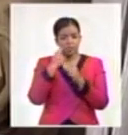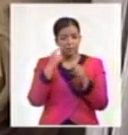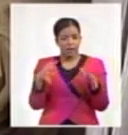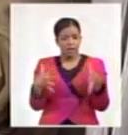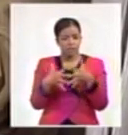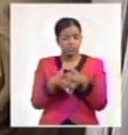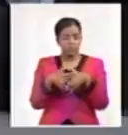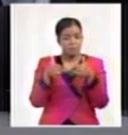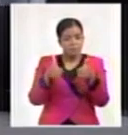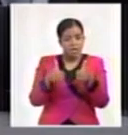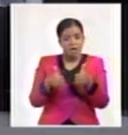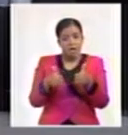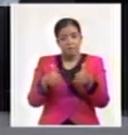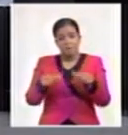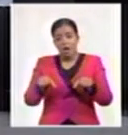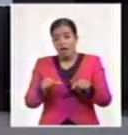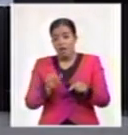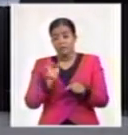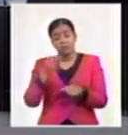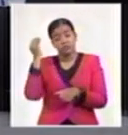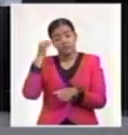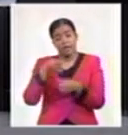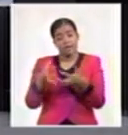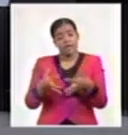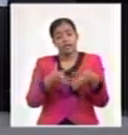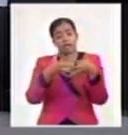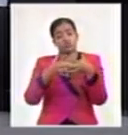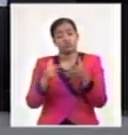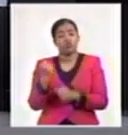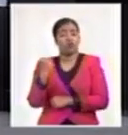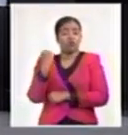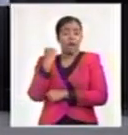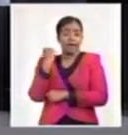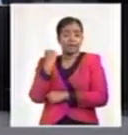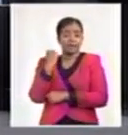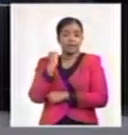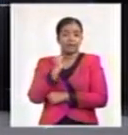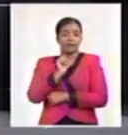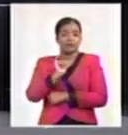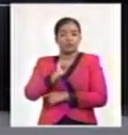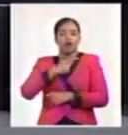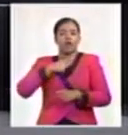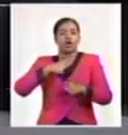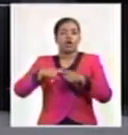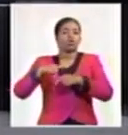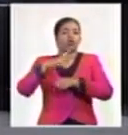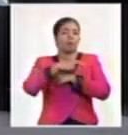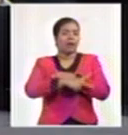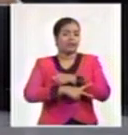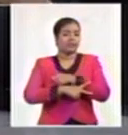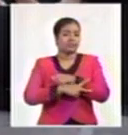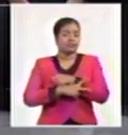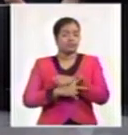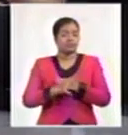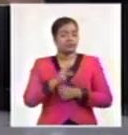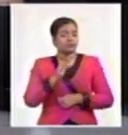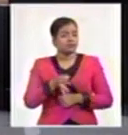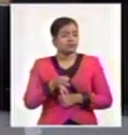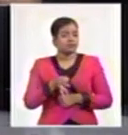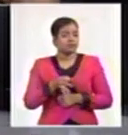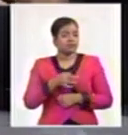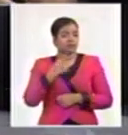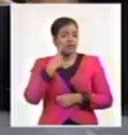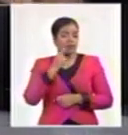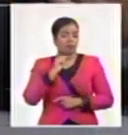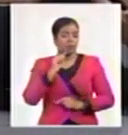Unidos, el hegemón, como decía el profesor Juan, con las otras potencias que por lo general lo han secundado, tomando